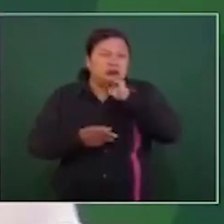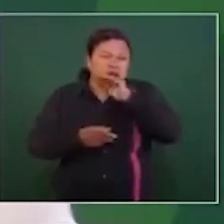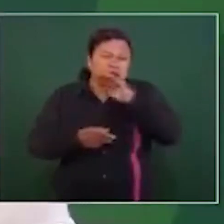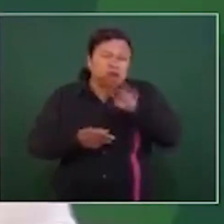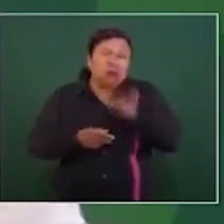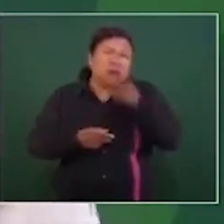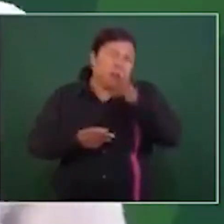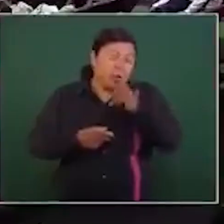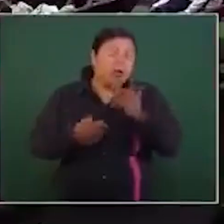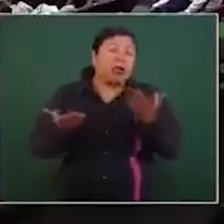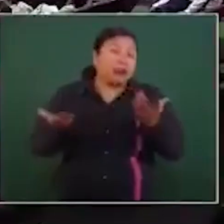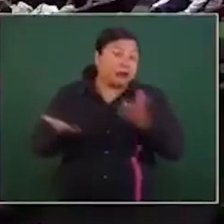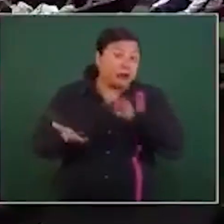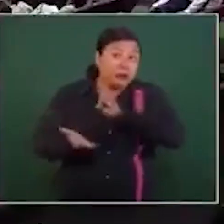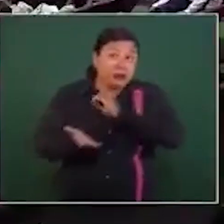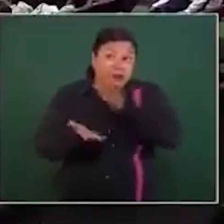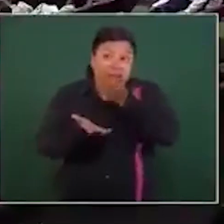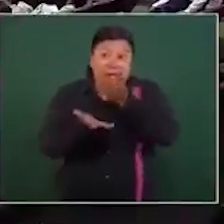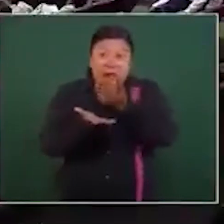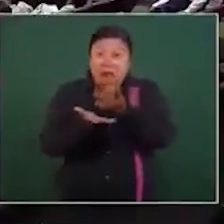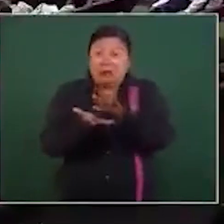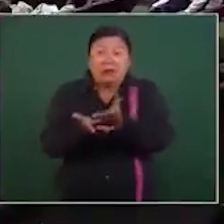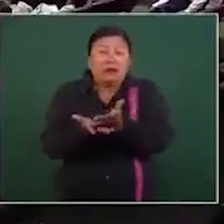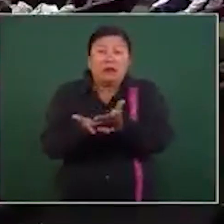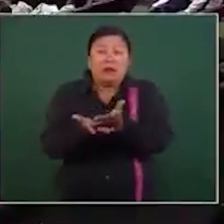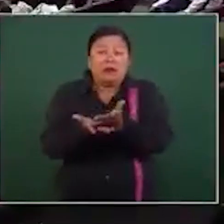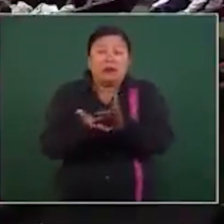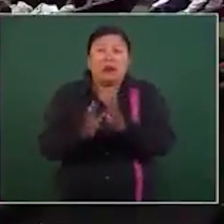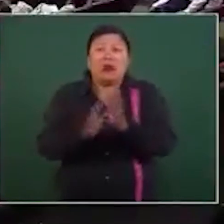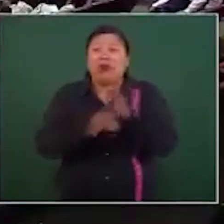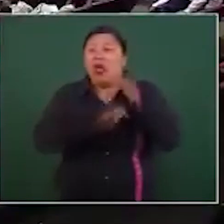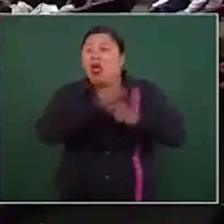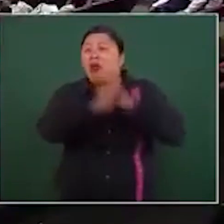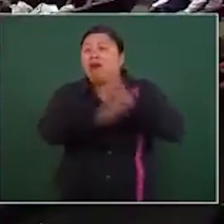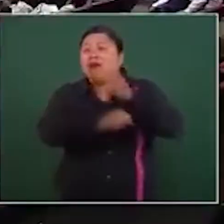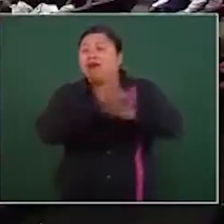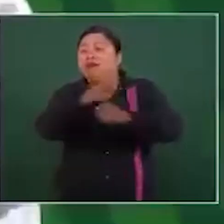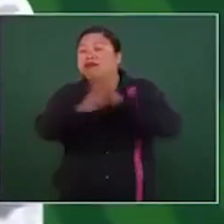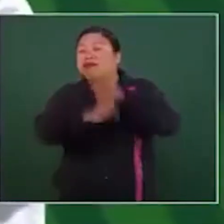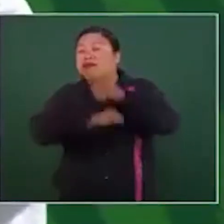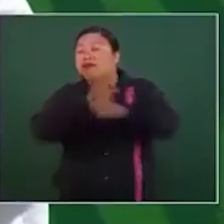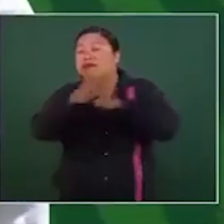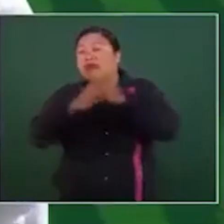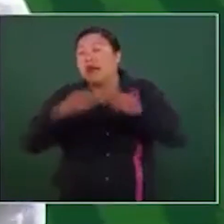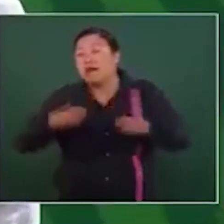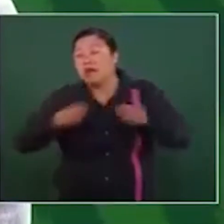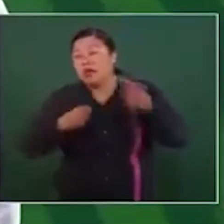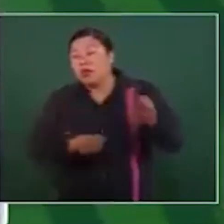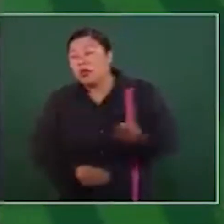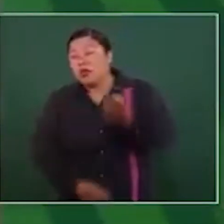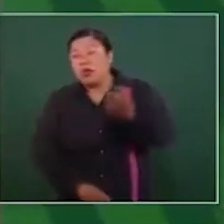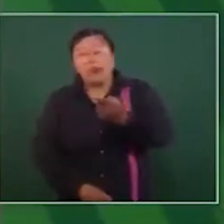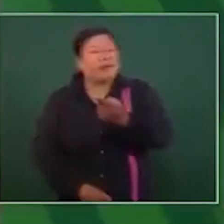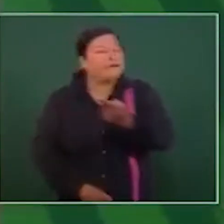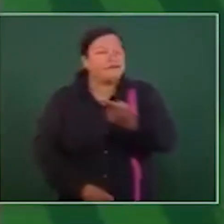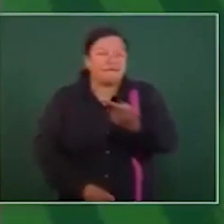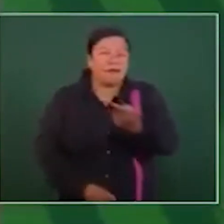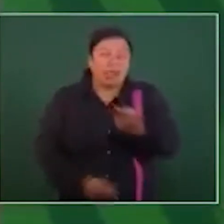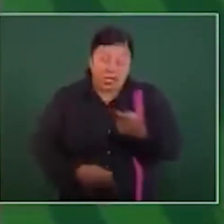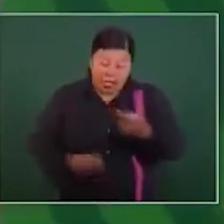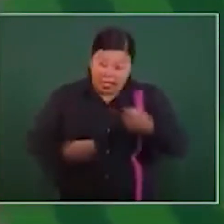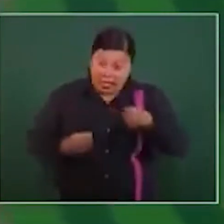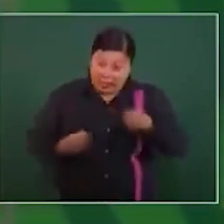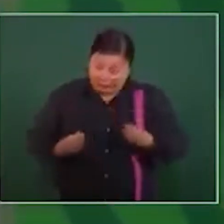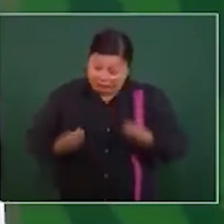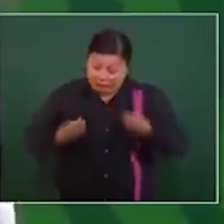trata nada más de vivir más años, se trata de que lo que vamos a vivir